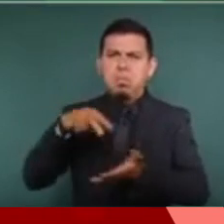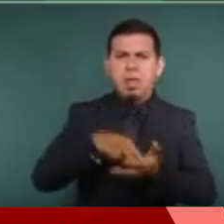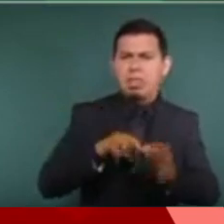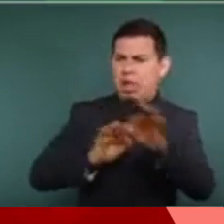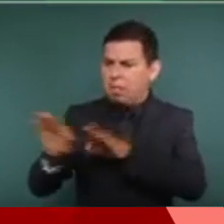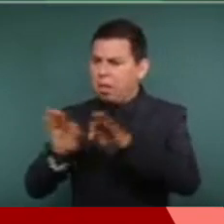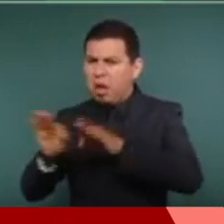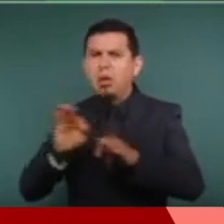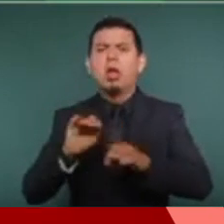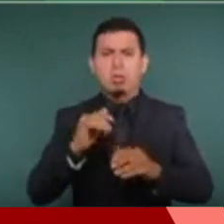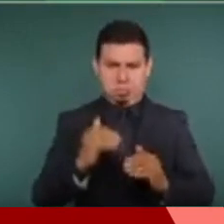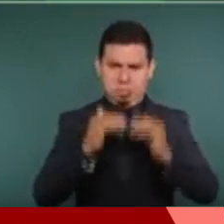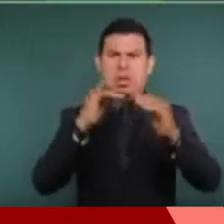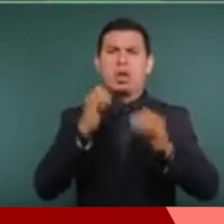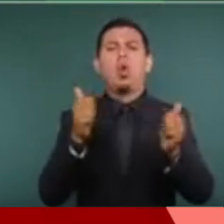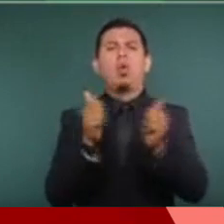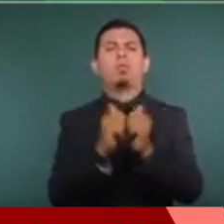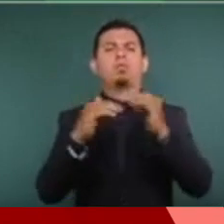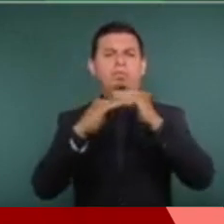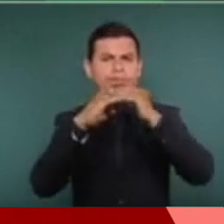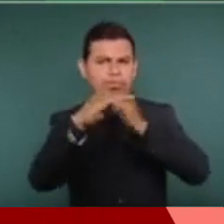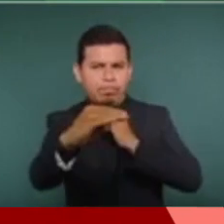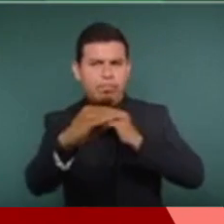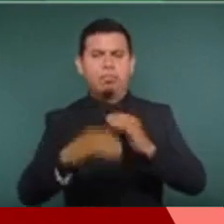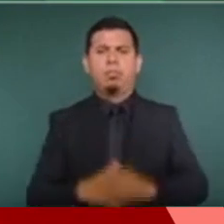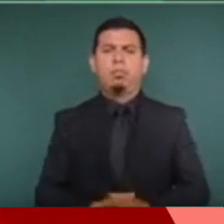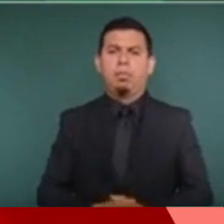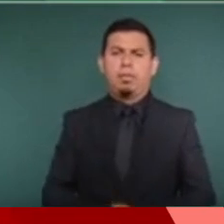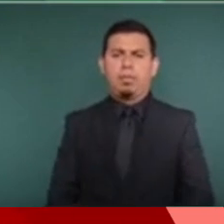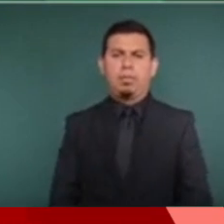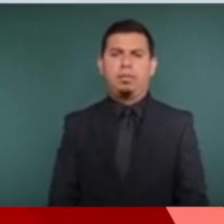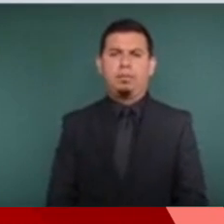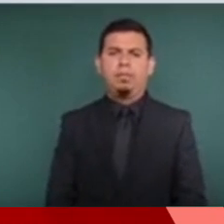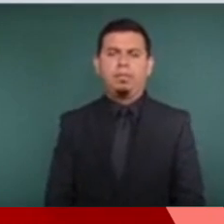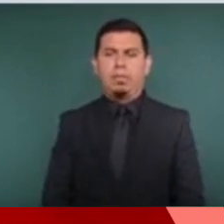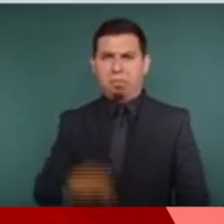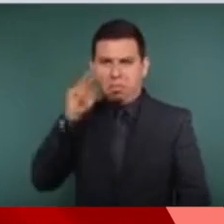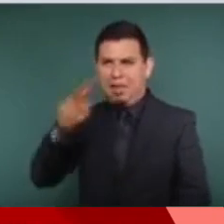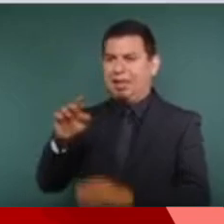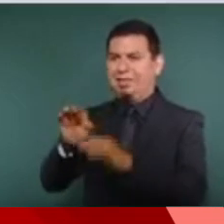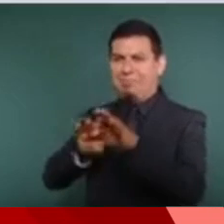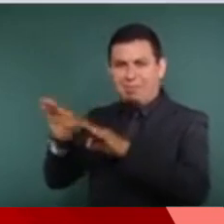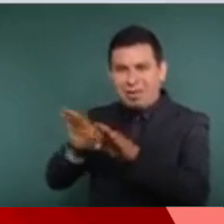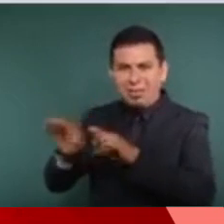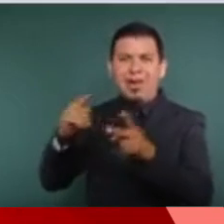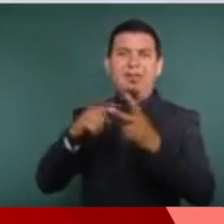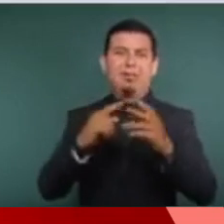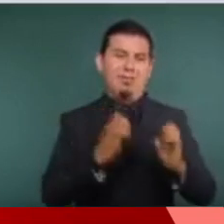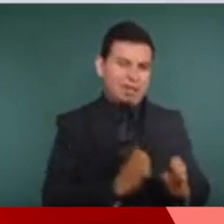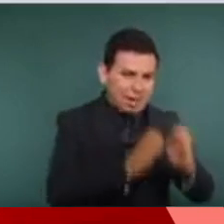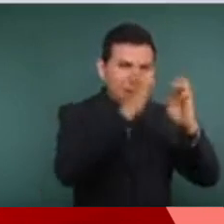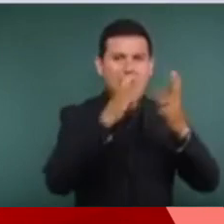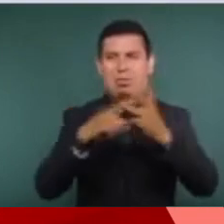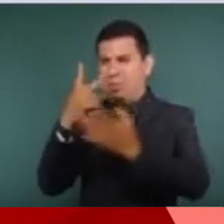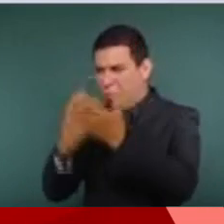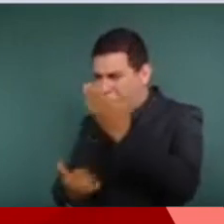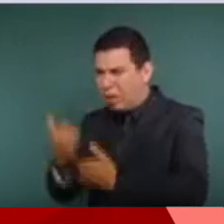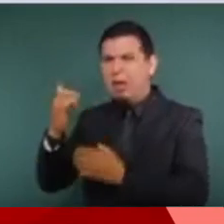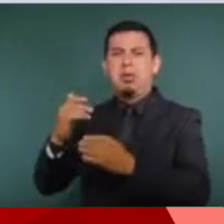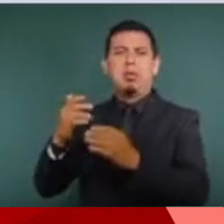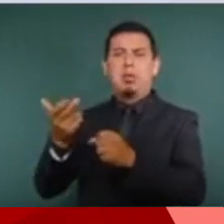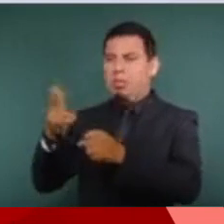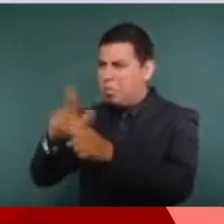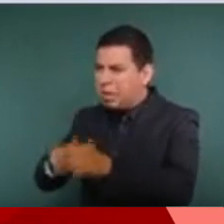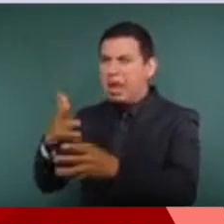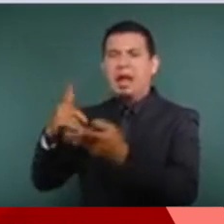con igualdad. Así como lo vemos hoy en todas estas obras, en donde hay proyectos estructurales, pero